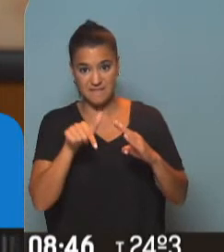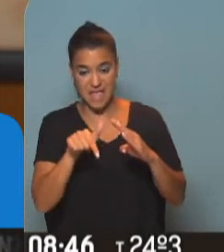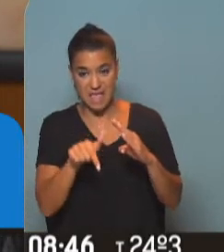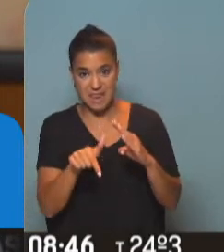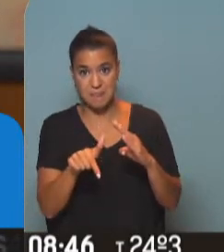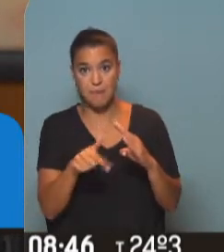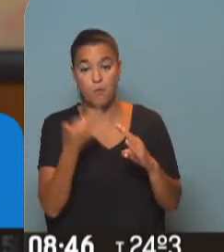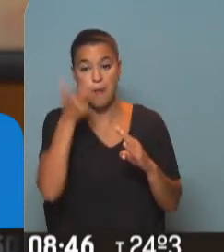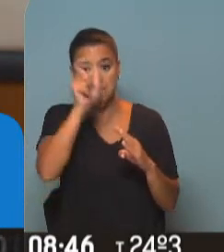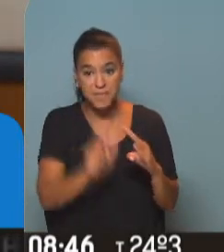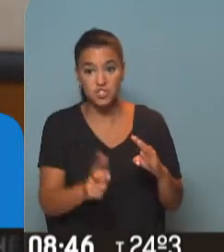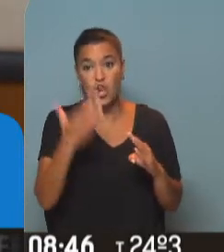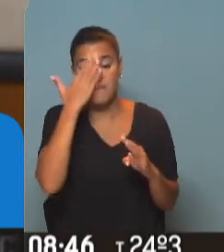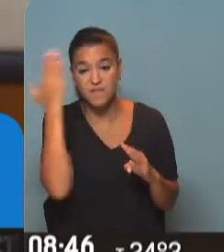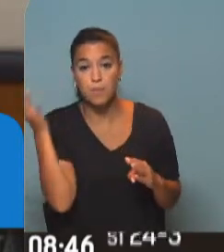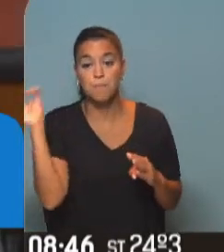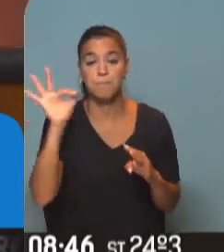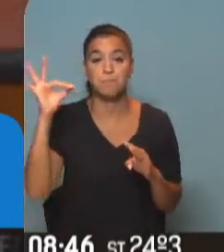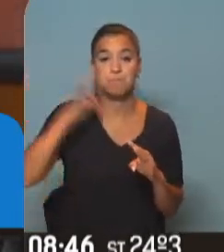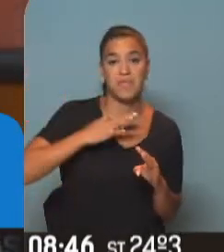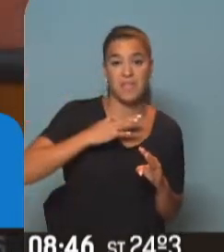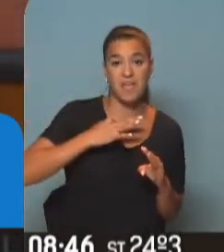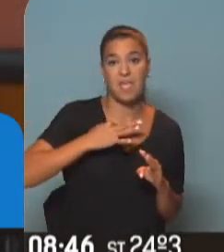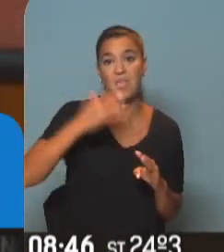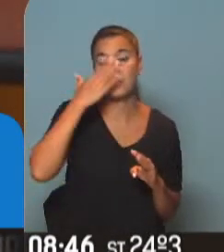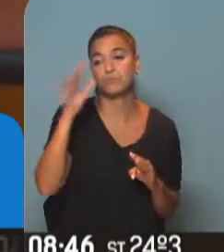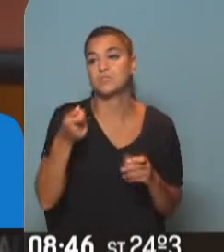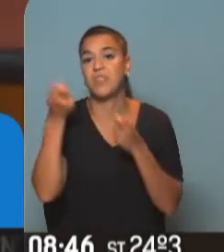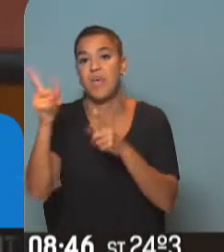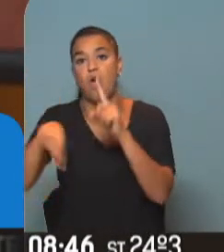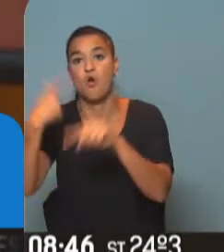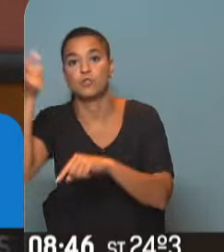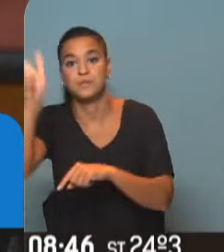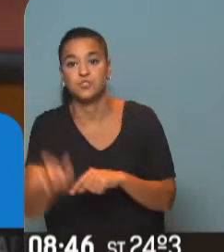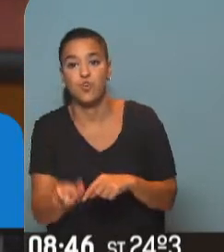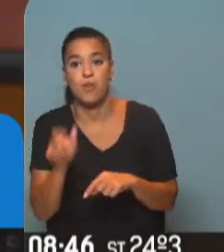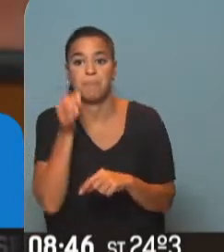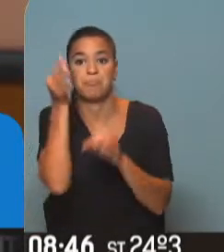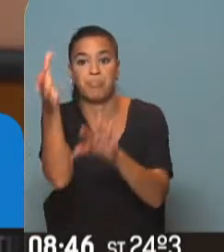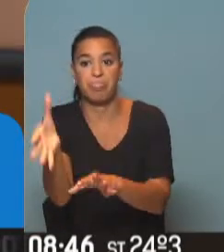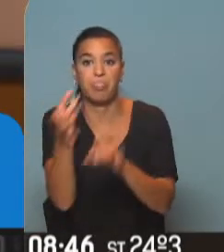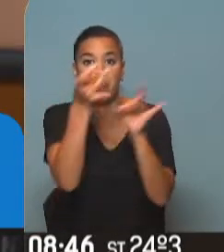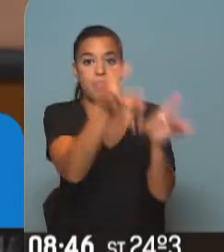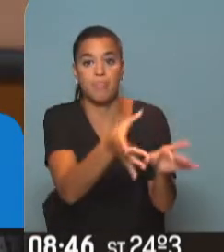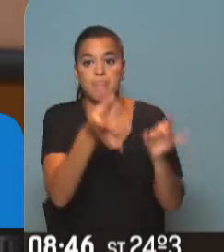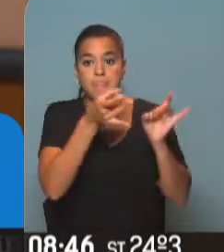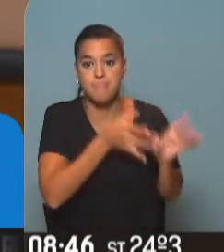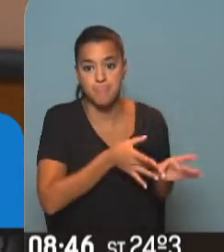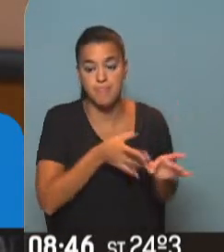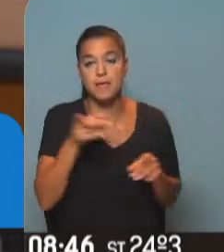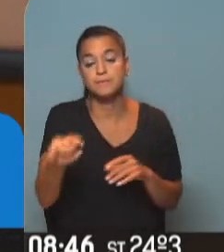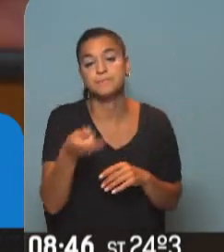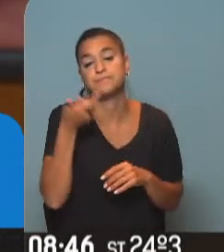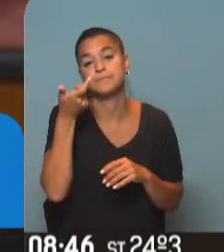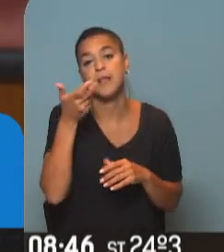persona enferma un mosquito no la la pique y lo transmita a otra persona es decir esas acciones son las que las autoridades de salud